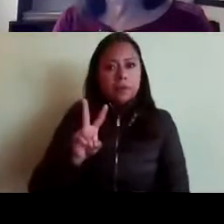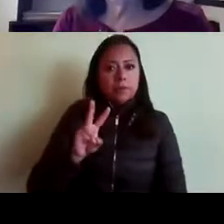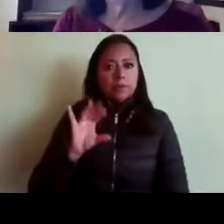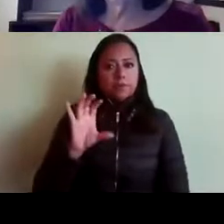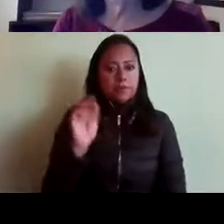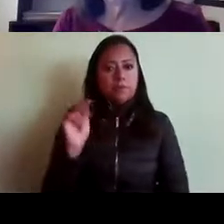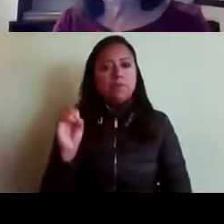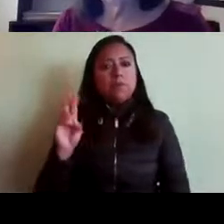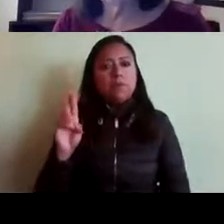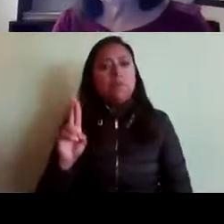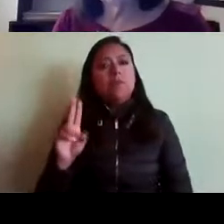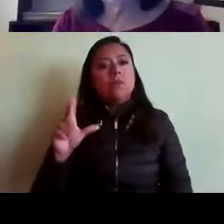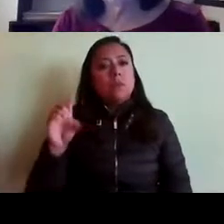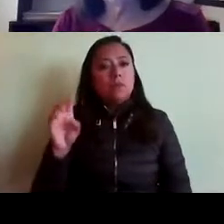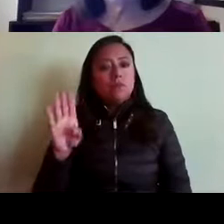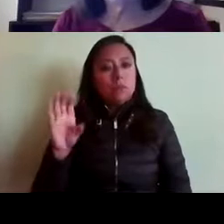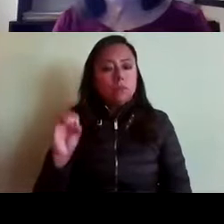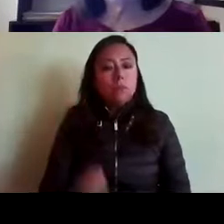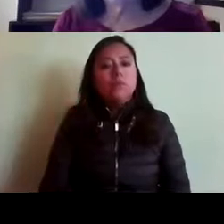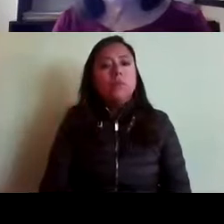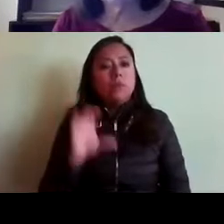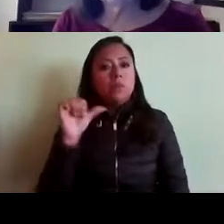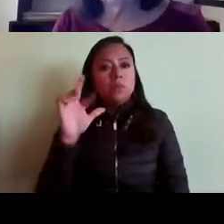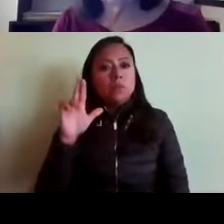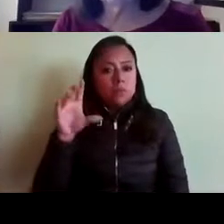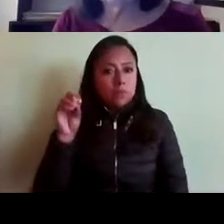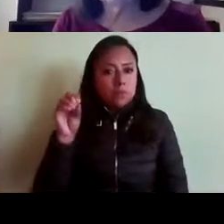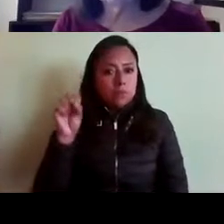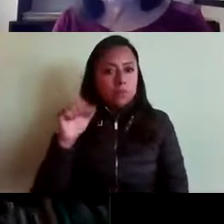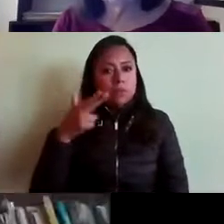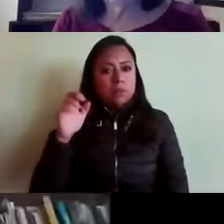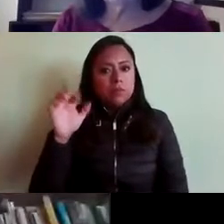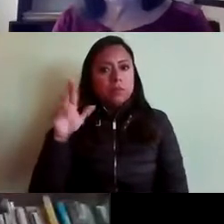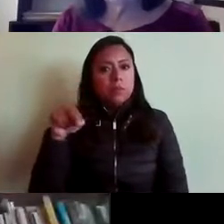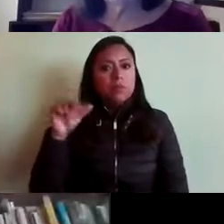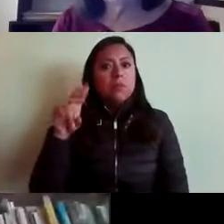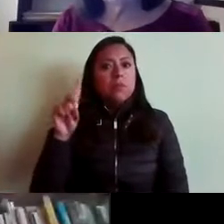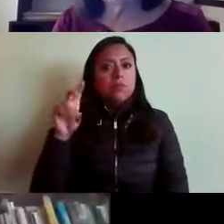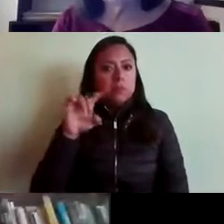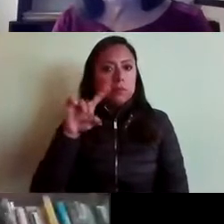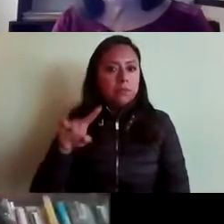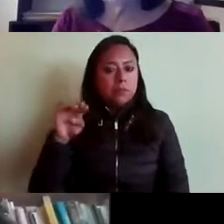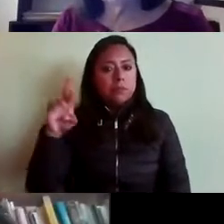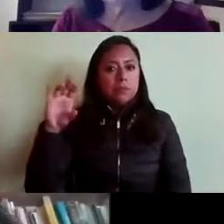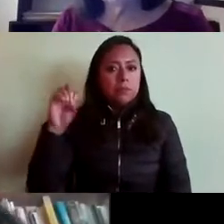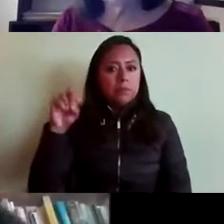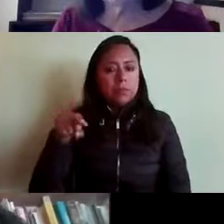Carlos Hernández Mirón. Presente. Valentina Vali Abatres Guadarrama.